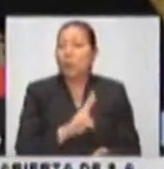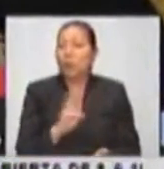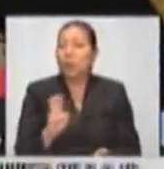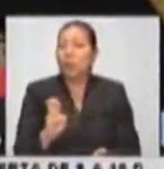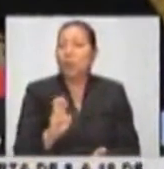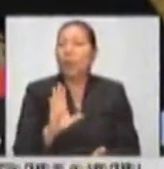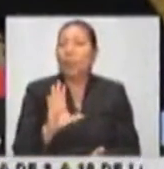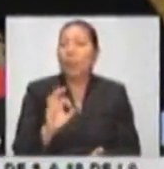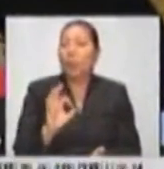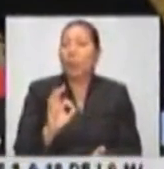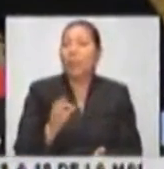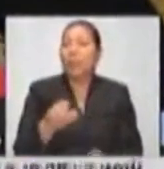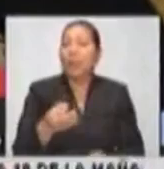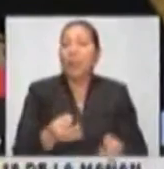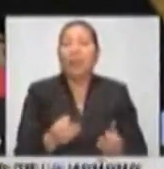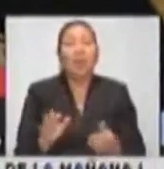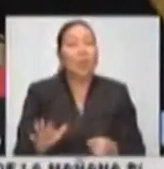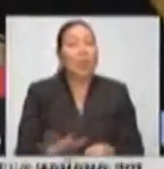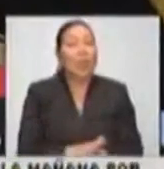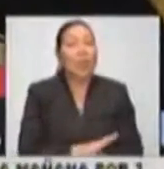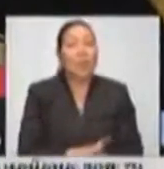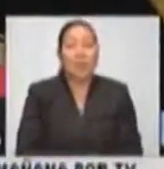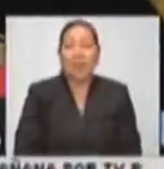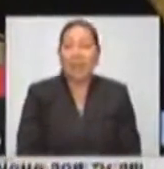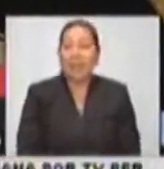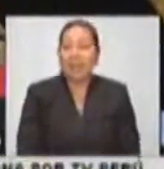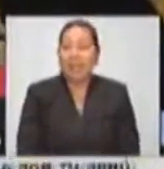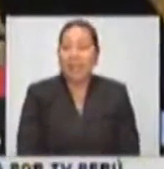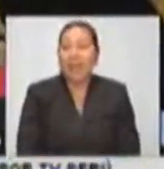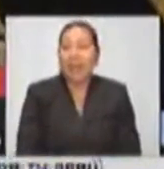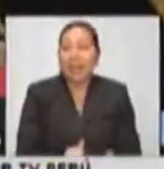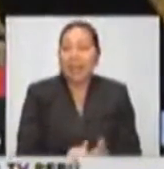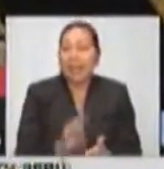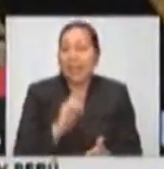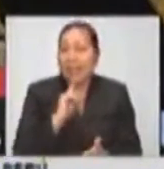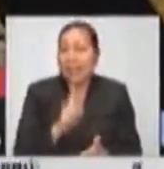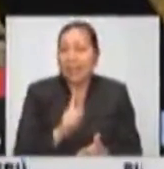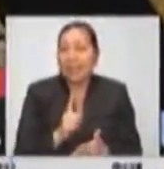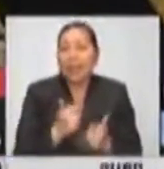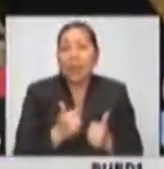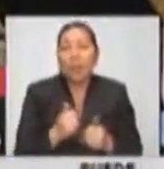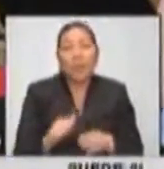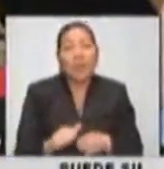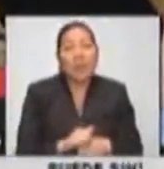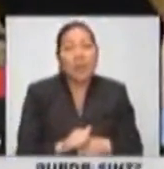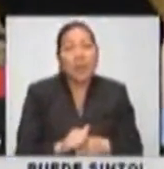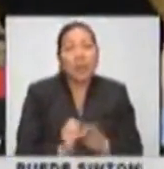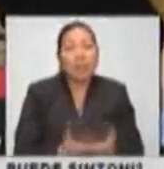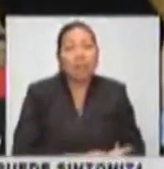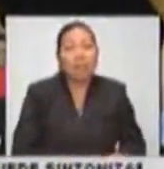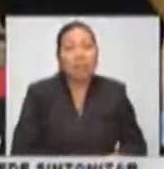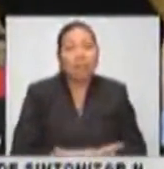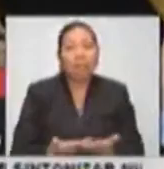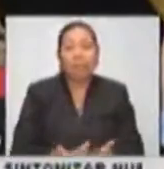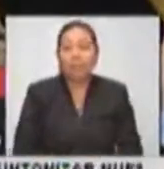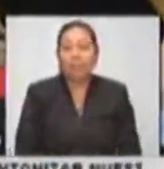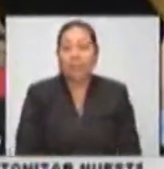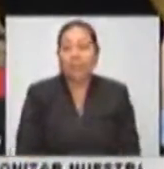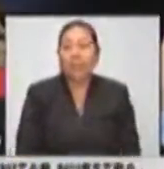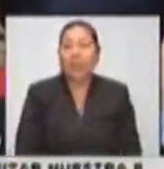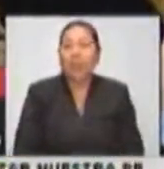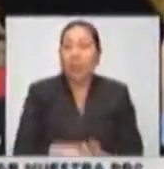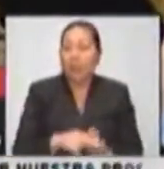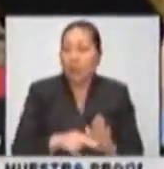250 instrumentos jurídicos complejos que son la buena práctica llevada a